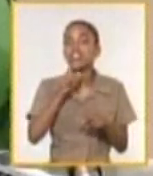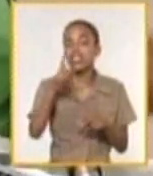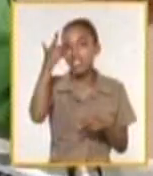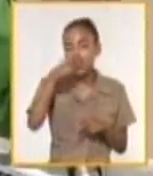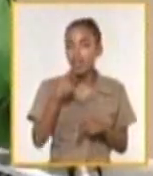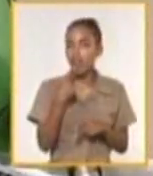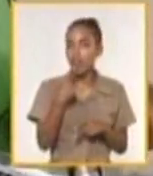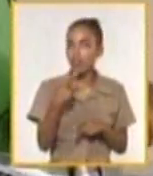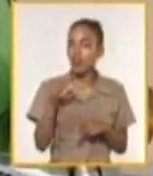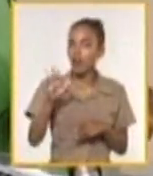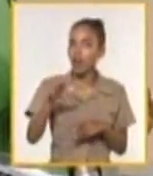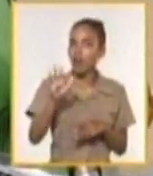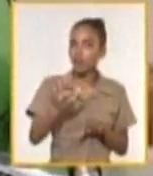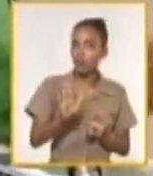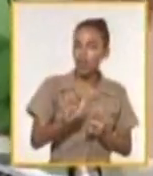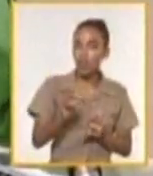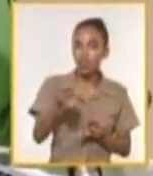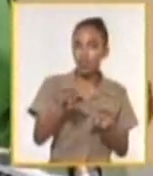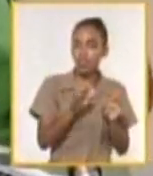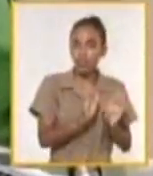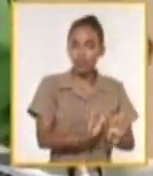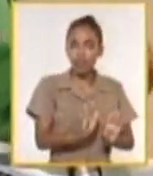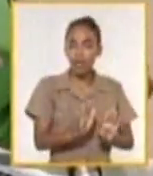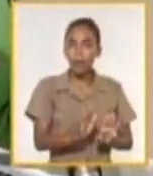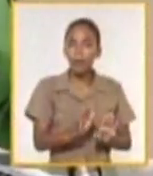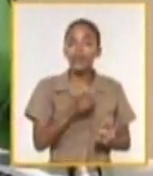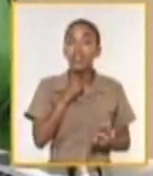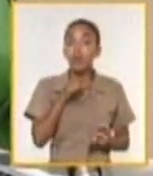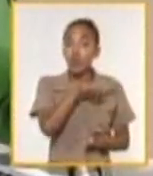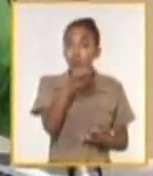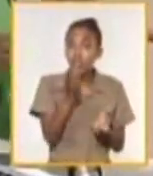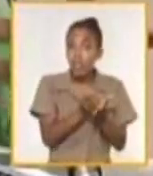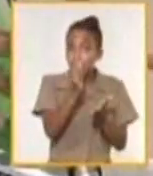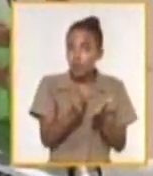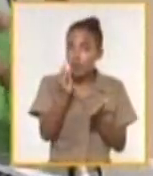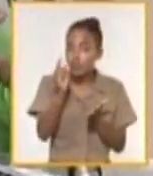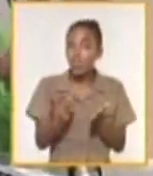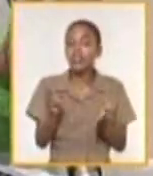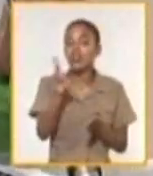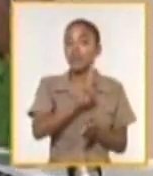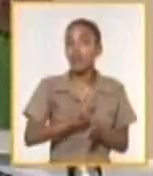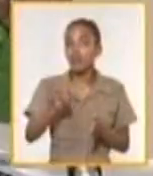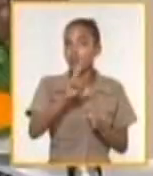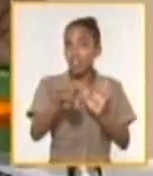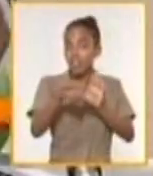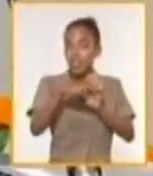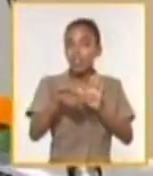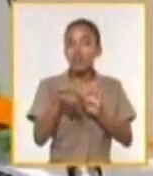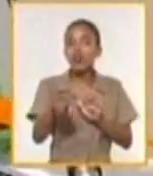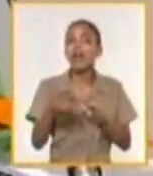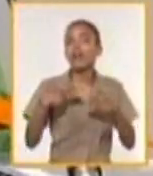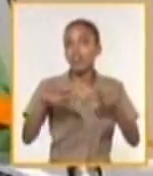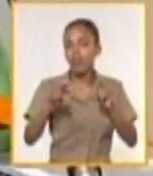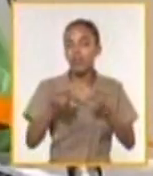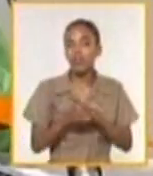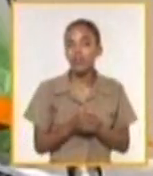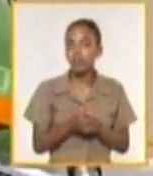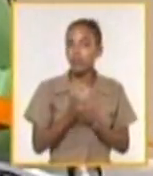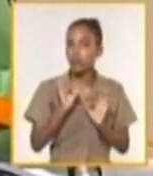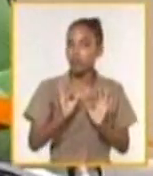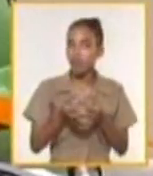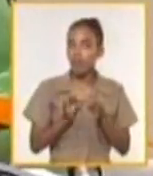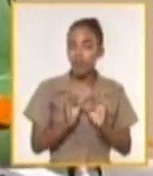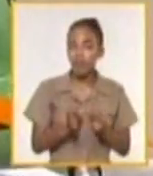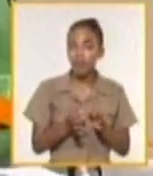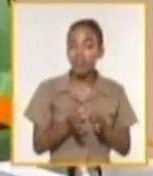jóvenes, si se trata de la Facultad de Derecho, si se trata de Martí, él va a decir que sí. Y así fue. Y ciertamente,